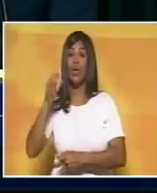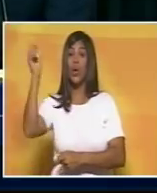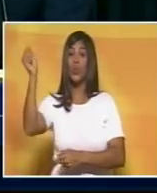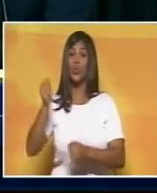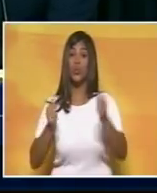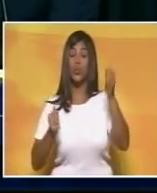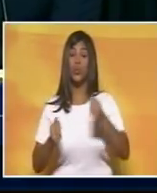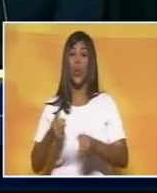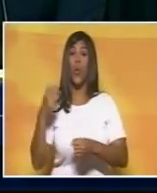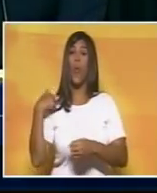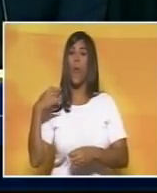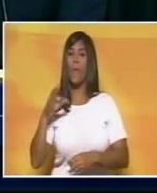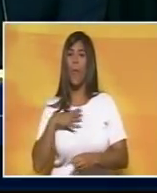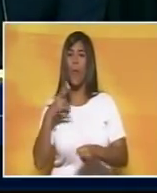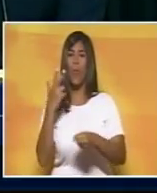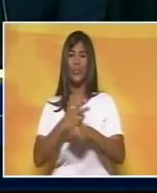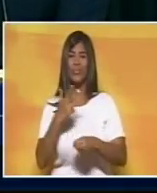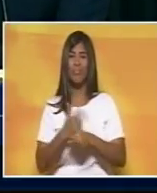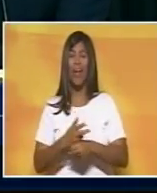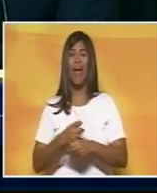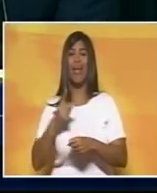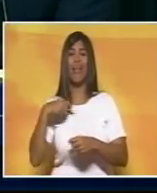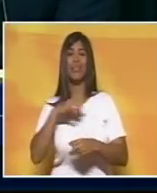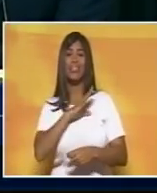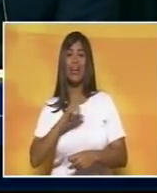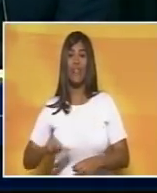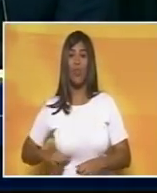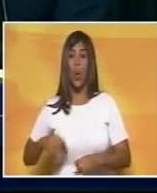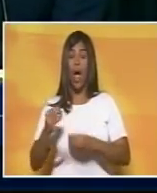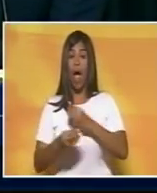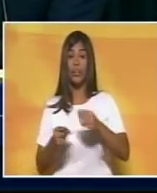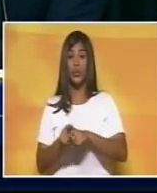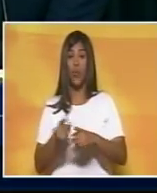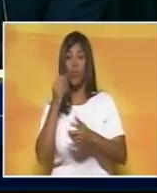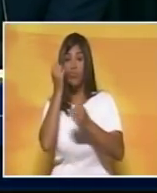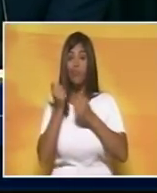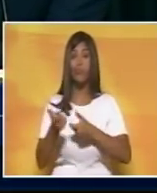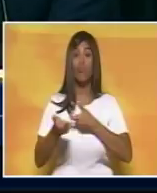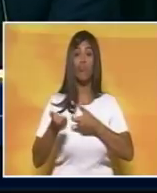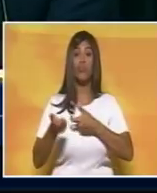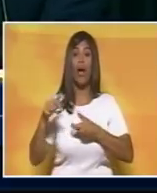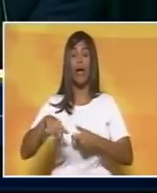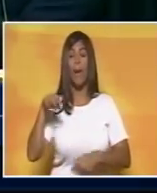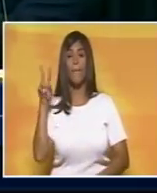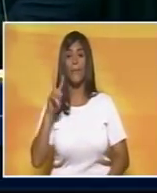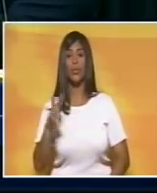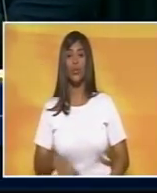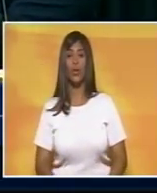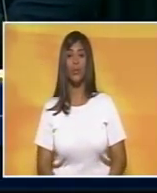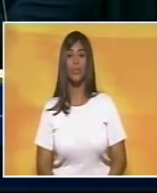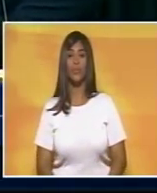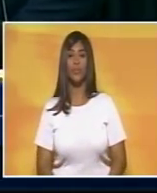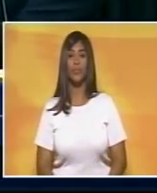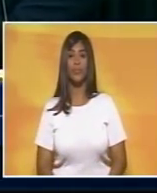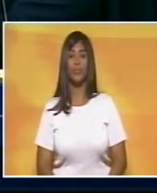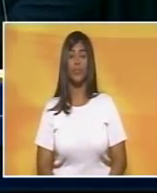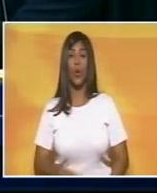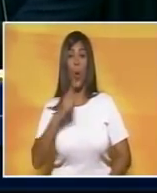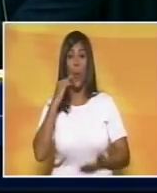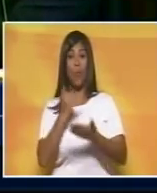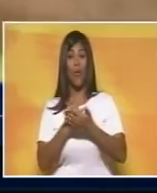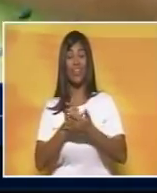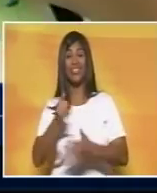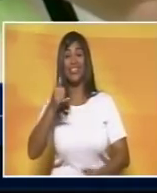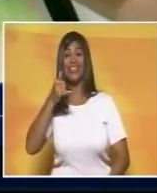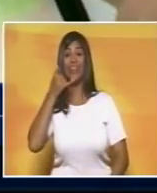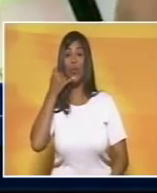de Guatemala, de El Salvador, para perpetrar actos terroristas aquí en Venezuela. Este es el celular